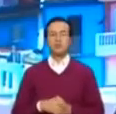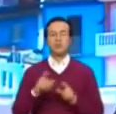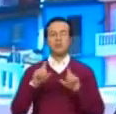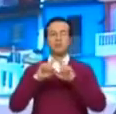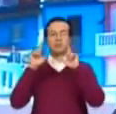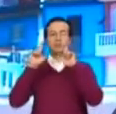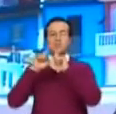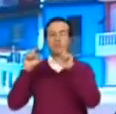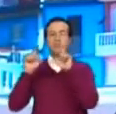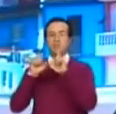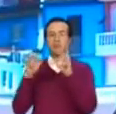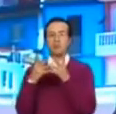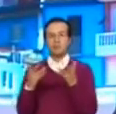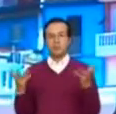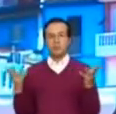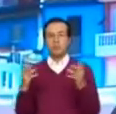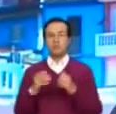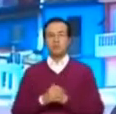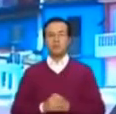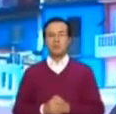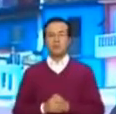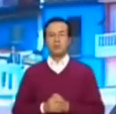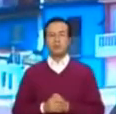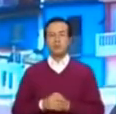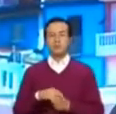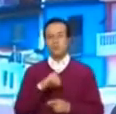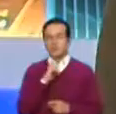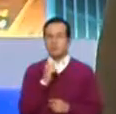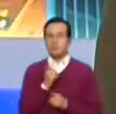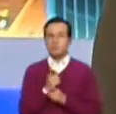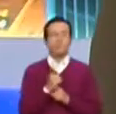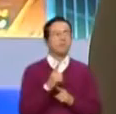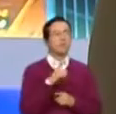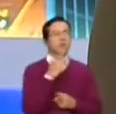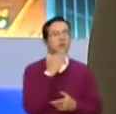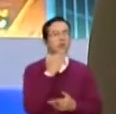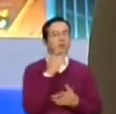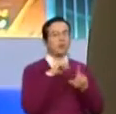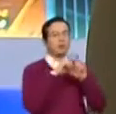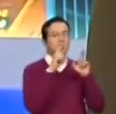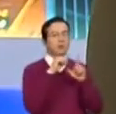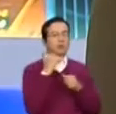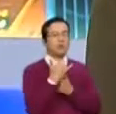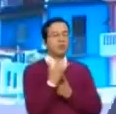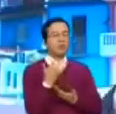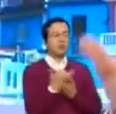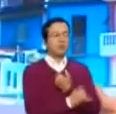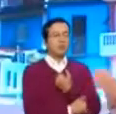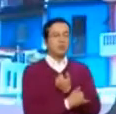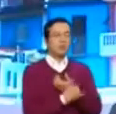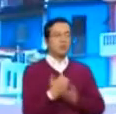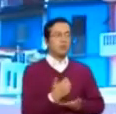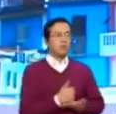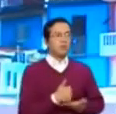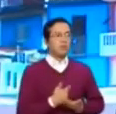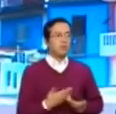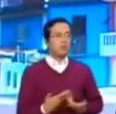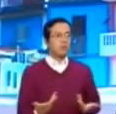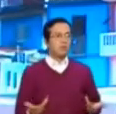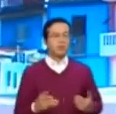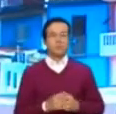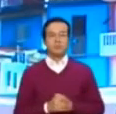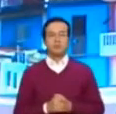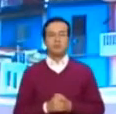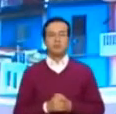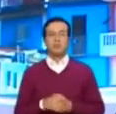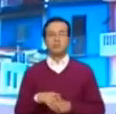empresas en los países de origen no paguen impuestos. ¿Esas son las empresas offshore? Esas son las empresas que están fuera de una jurisdicción, en este caso se les